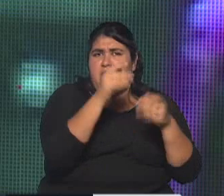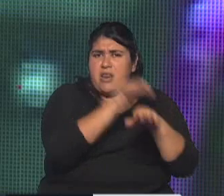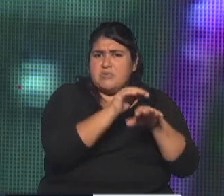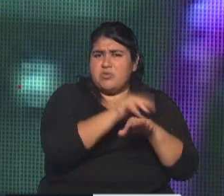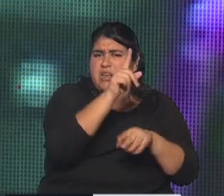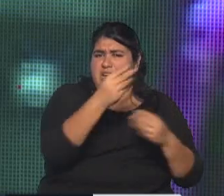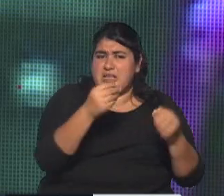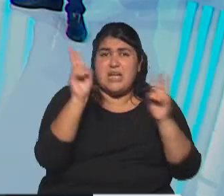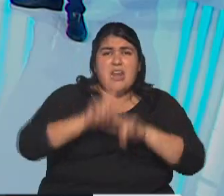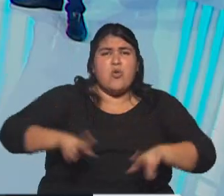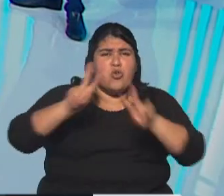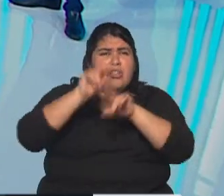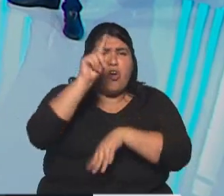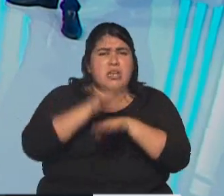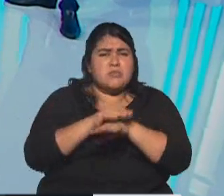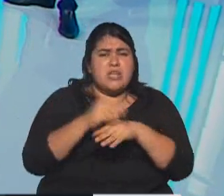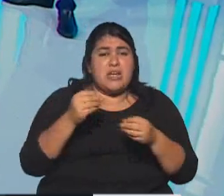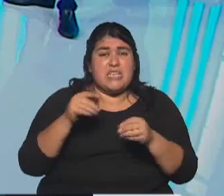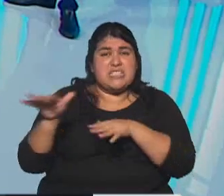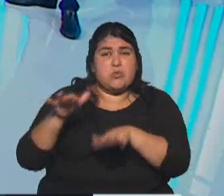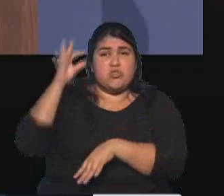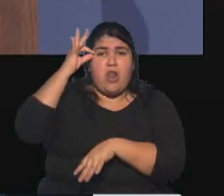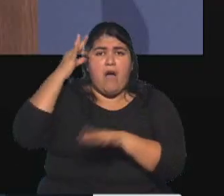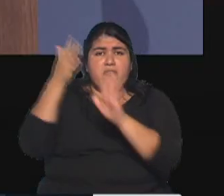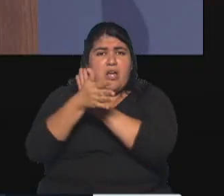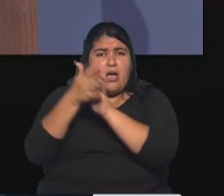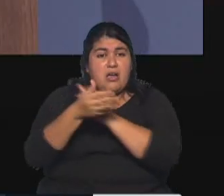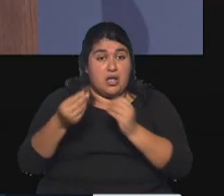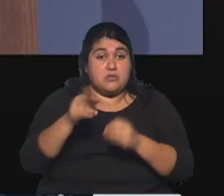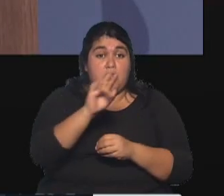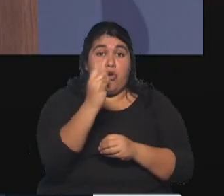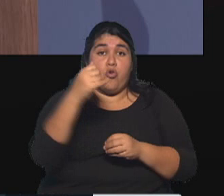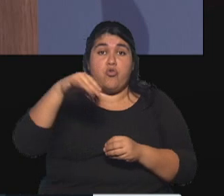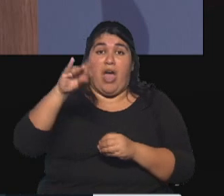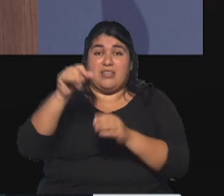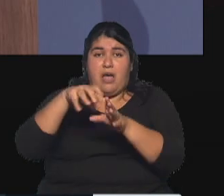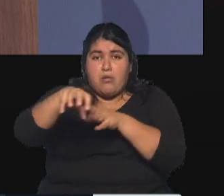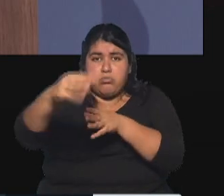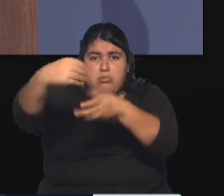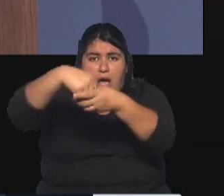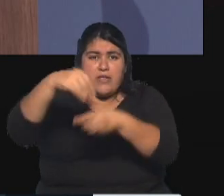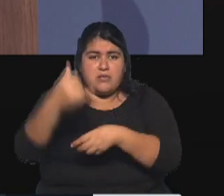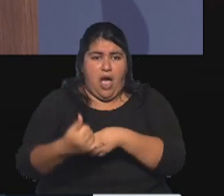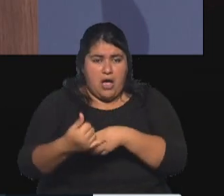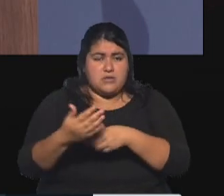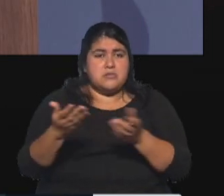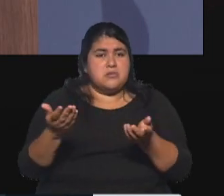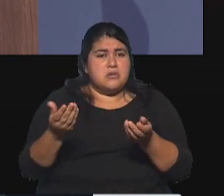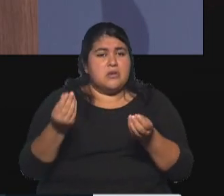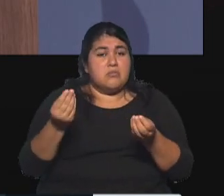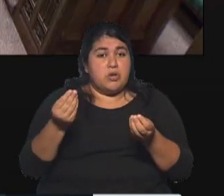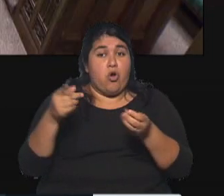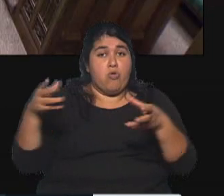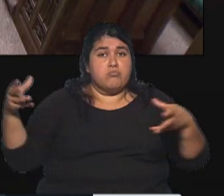responsabilidad tiene Reino Unido en lo que está pasando en África? Porque Ruanda es parte del Commonwealth, de esta mancomunidad de naciones, y la relación